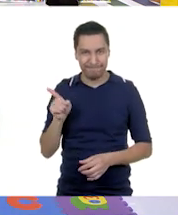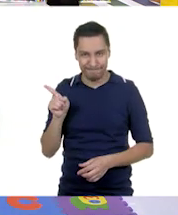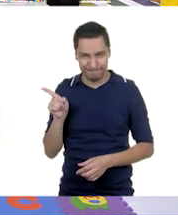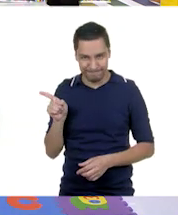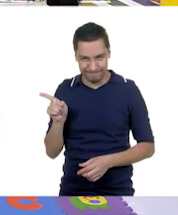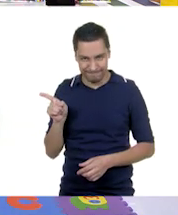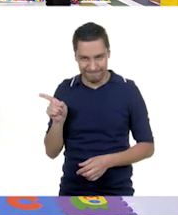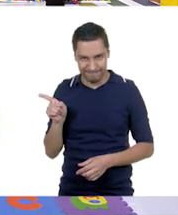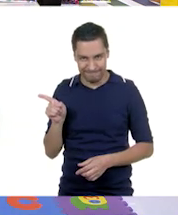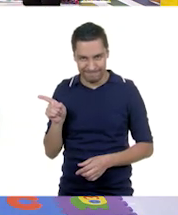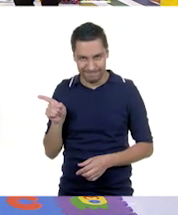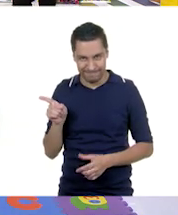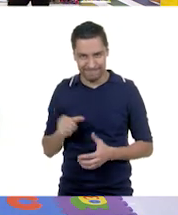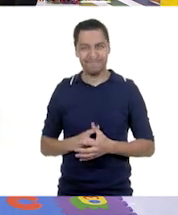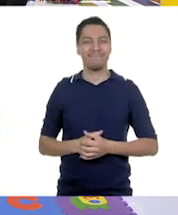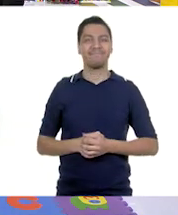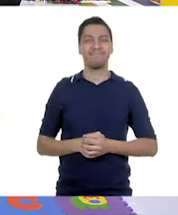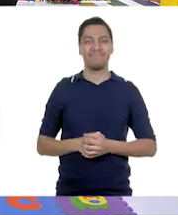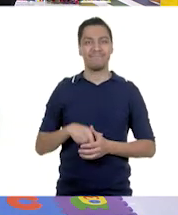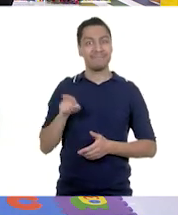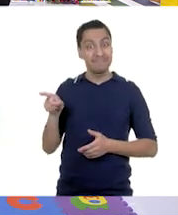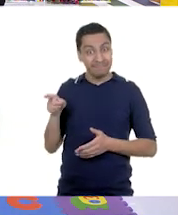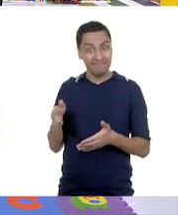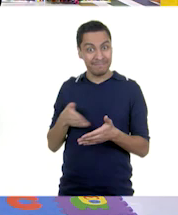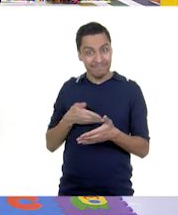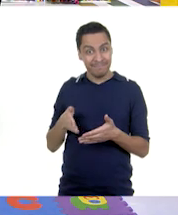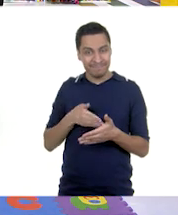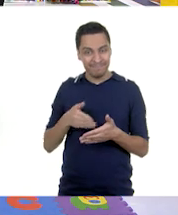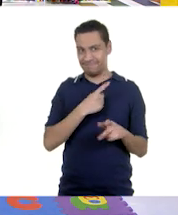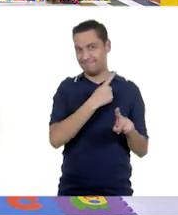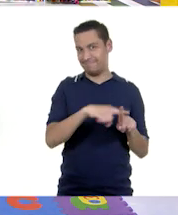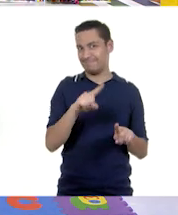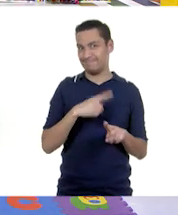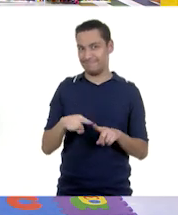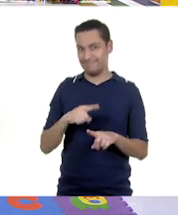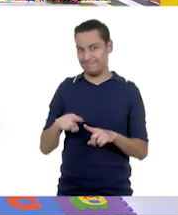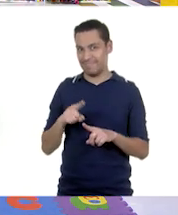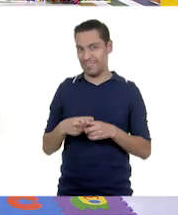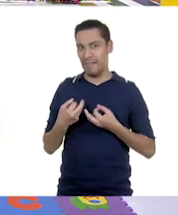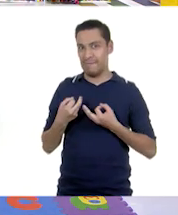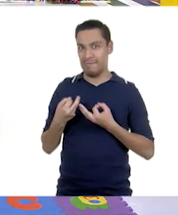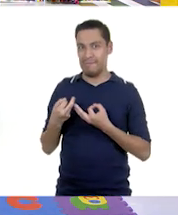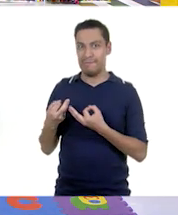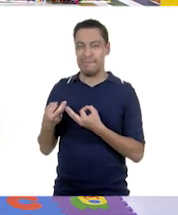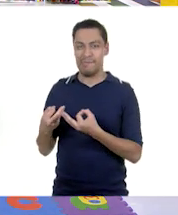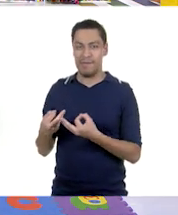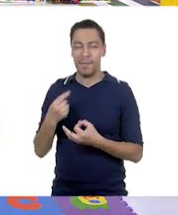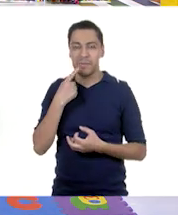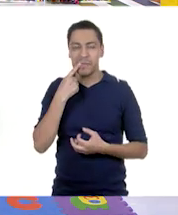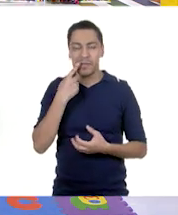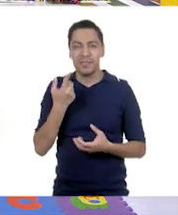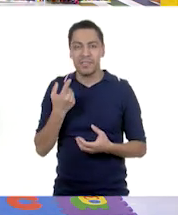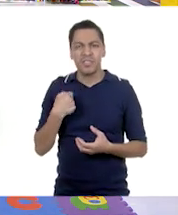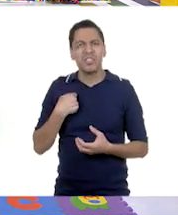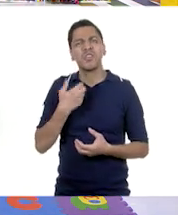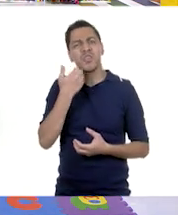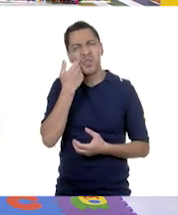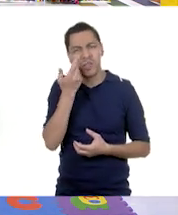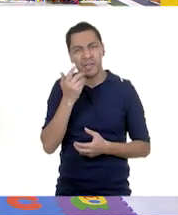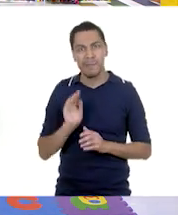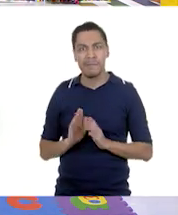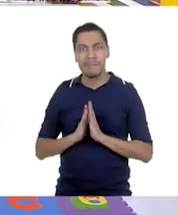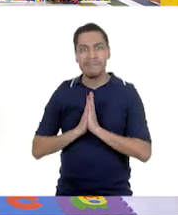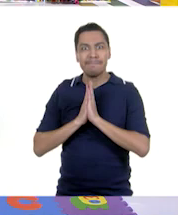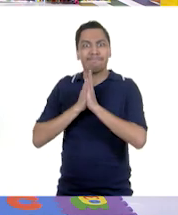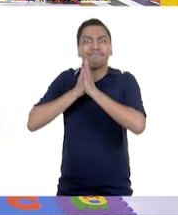diferentes. ¡Uy! ¡Mira! ¿Qué tal? Ay, ese elote se ve muy apetitoso. De hecho, a mí me dan ganas de